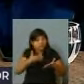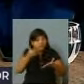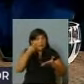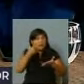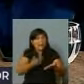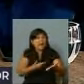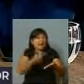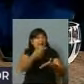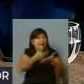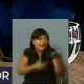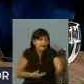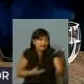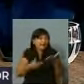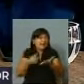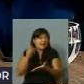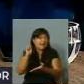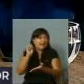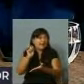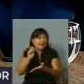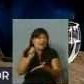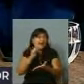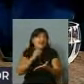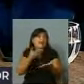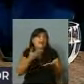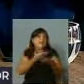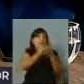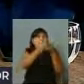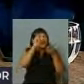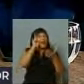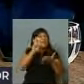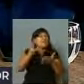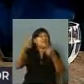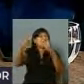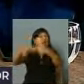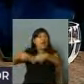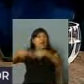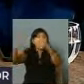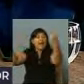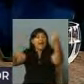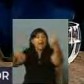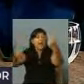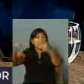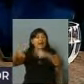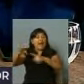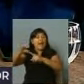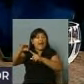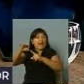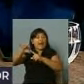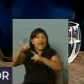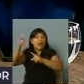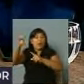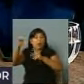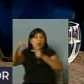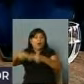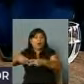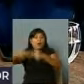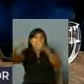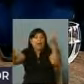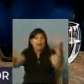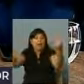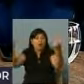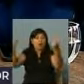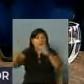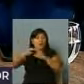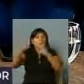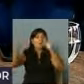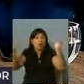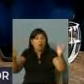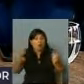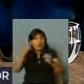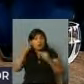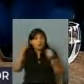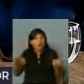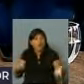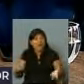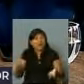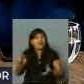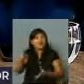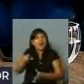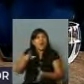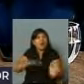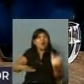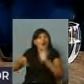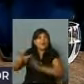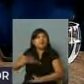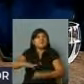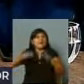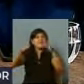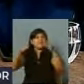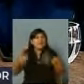tránsito vecinal fronterizo. Entonces la idea es volver al puente, volver a ordenar para que